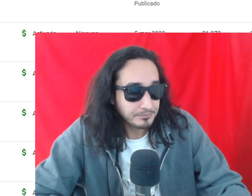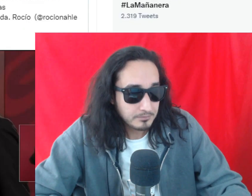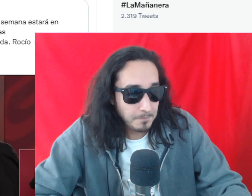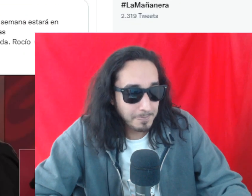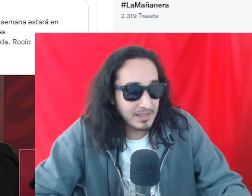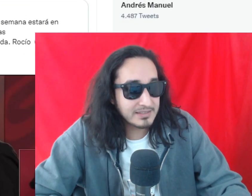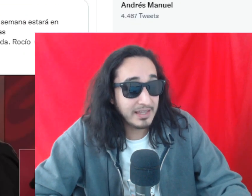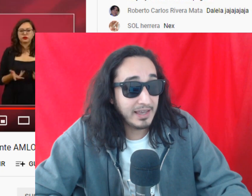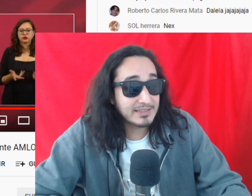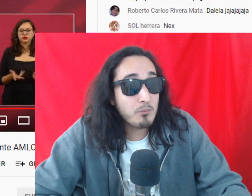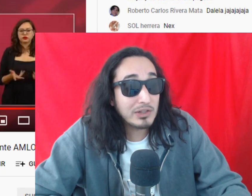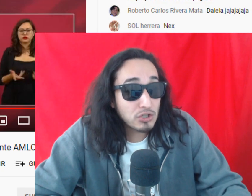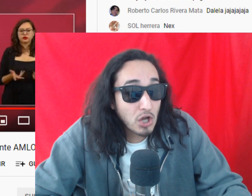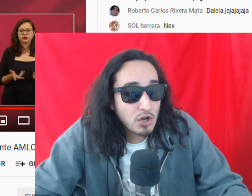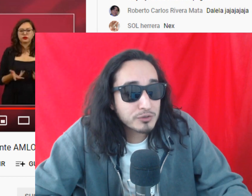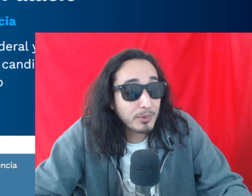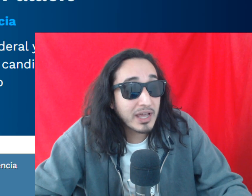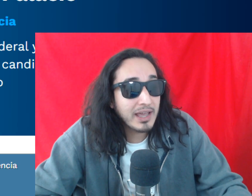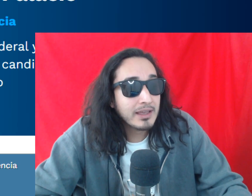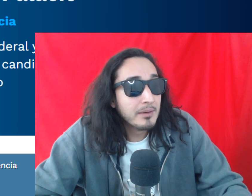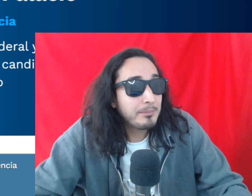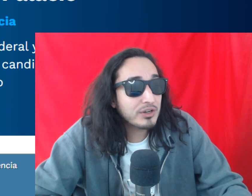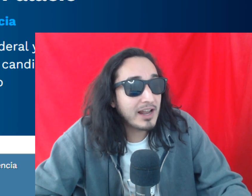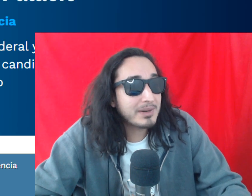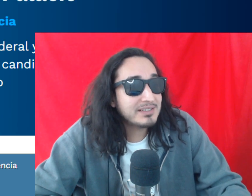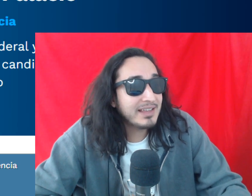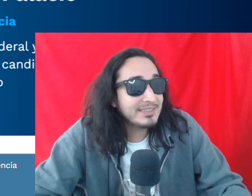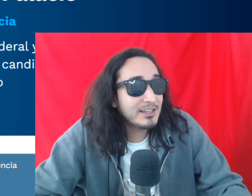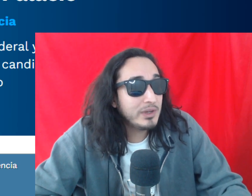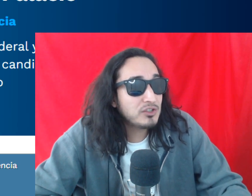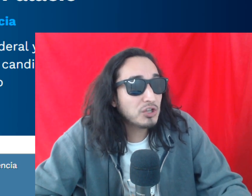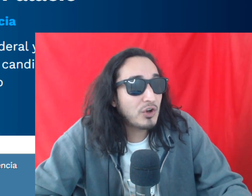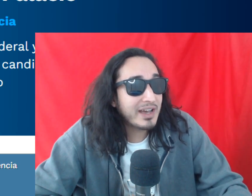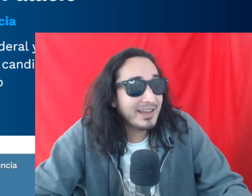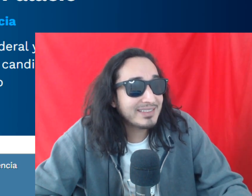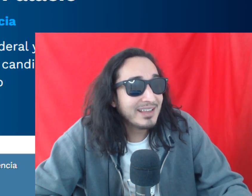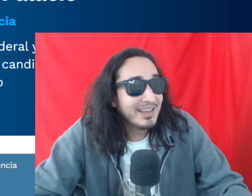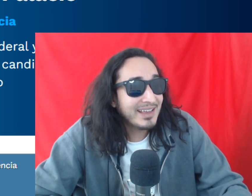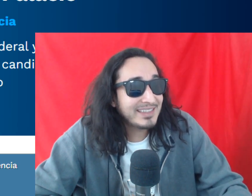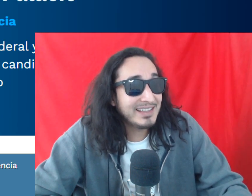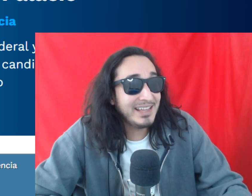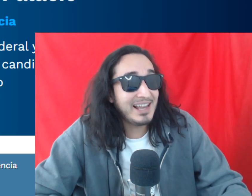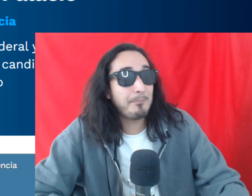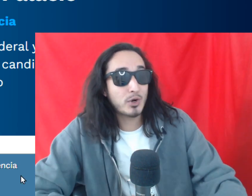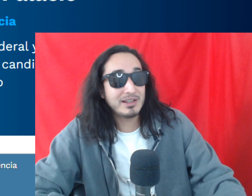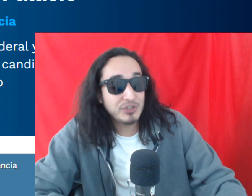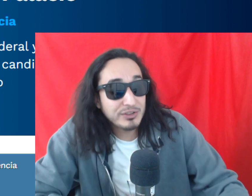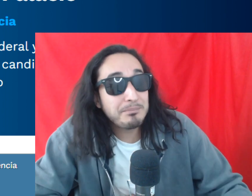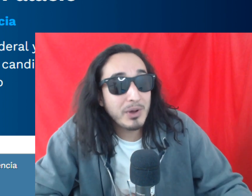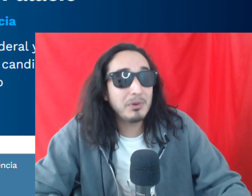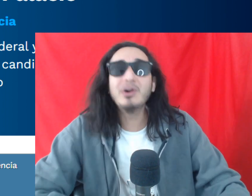este, están vueltos locos, ¿por qué? porque el presidente Sweet Cotton Head tiene la